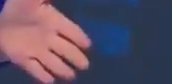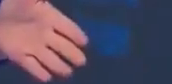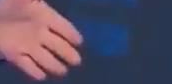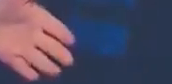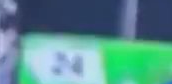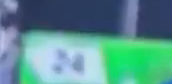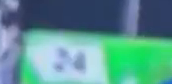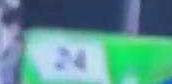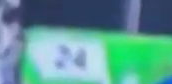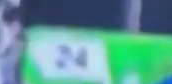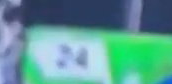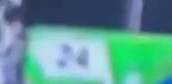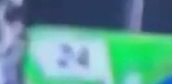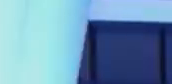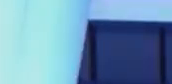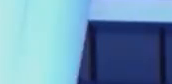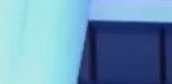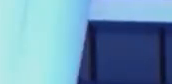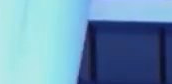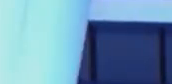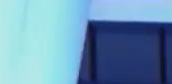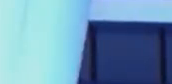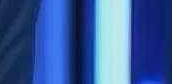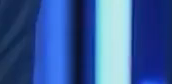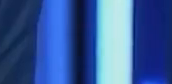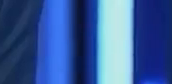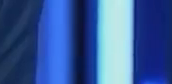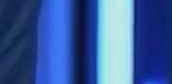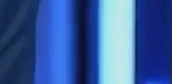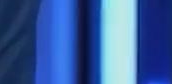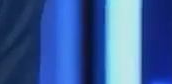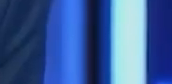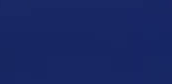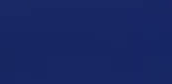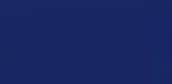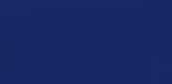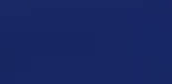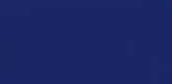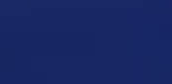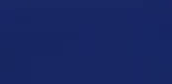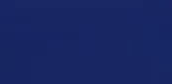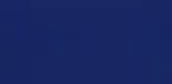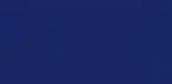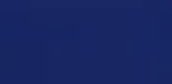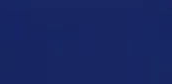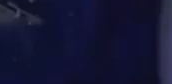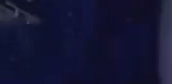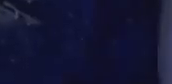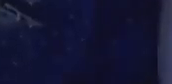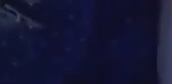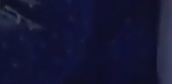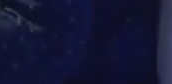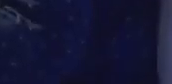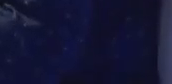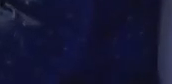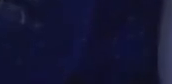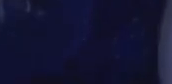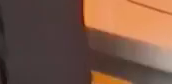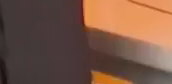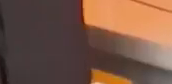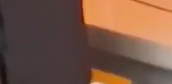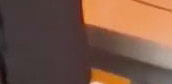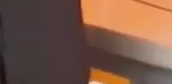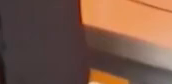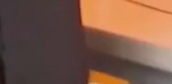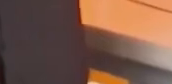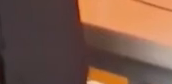los colombianos. Ahora en la franja informativa de RTVC, todos tenemos un espacio para la opinión, para